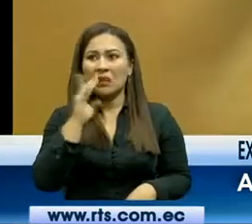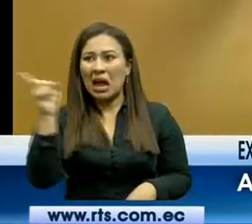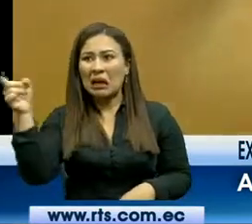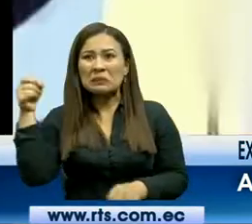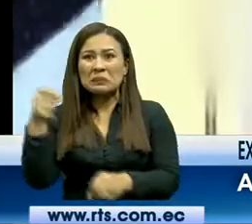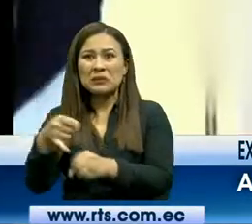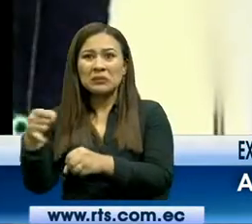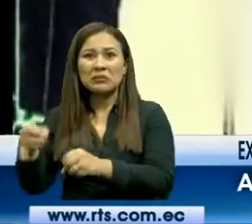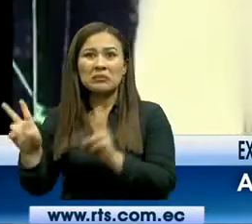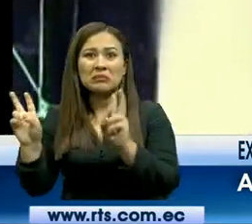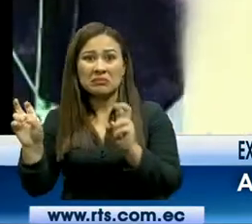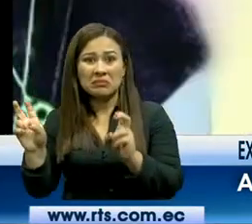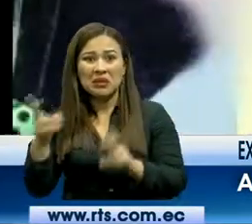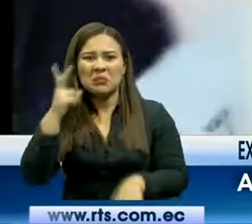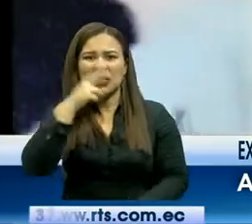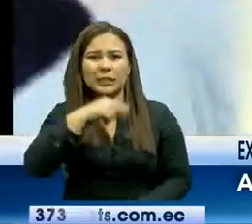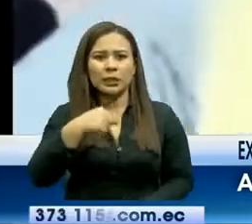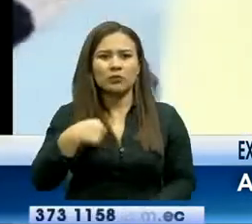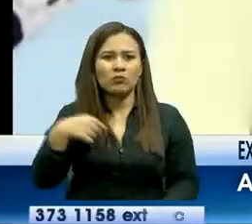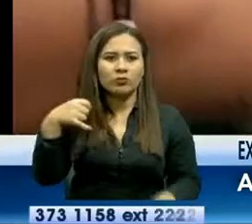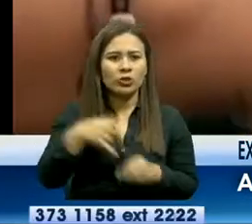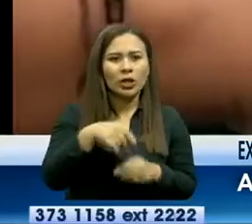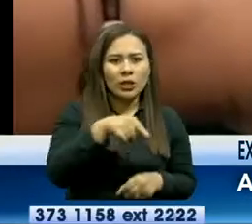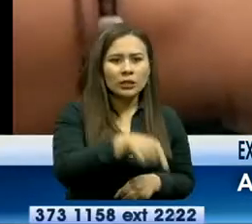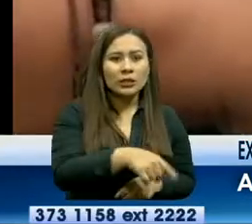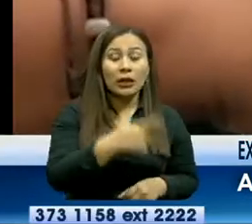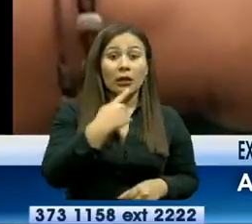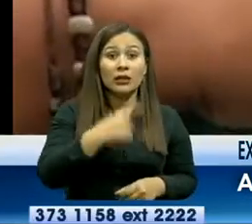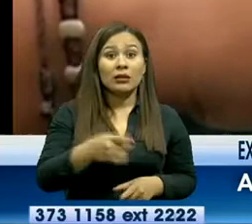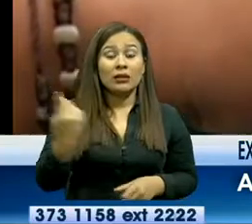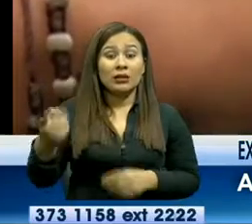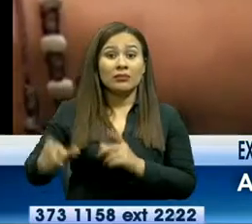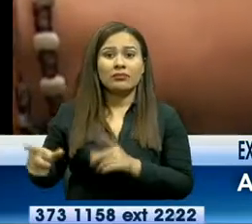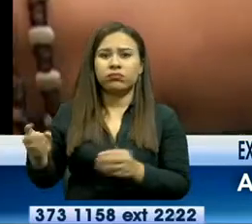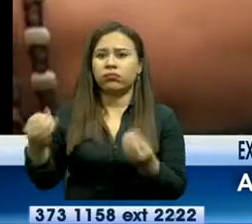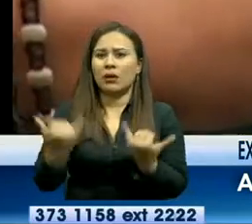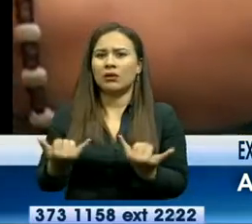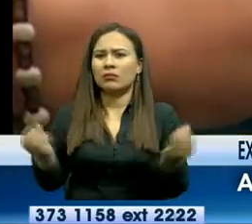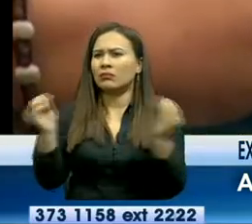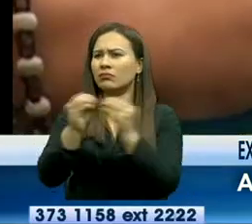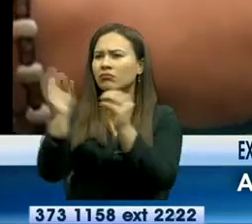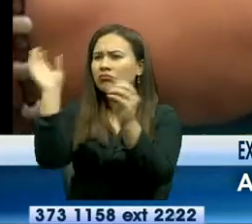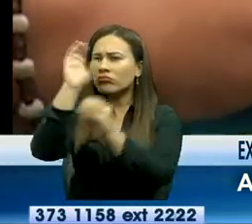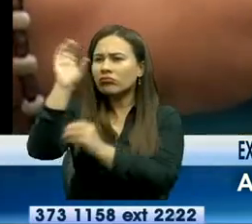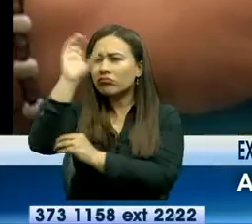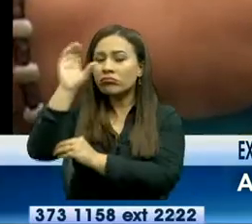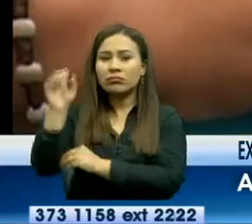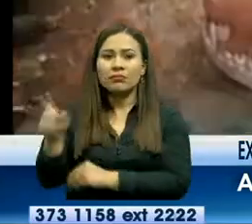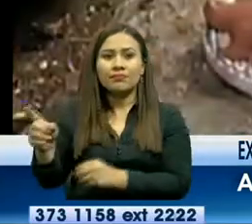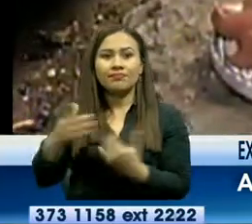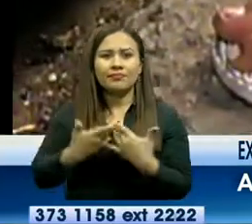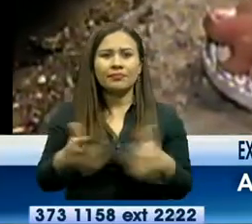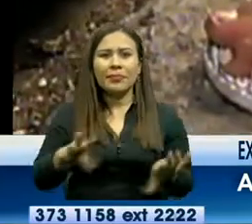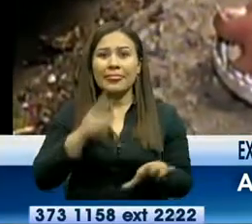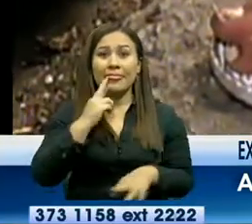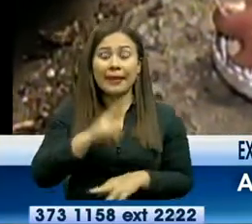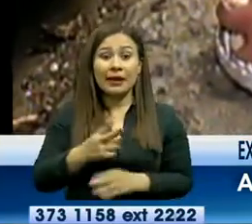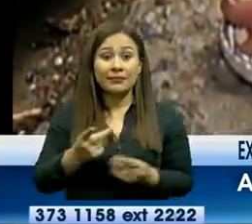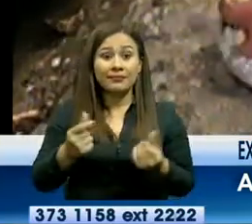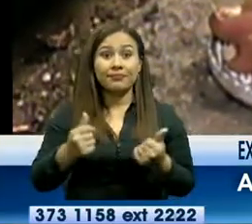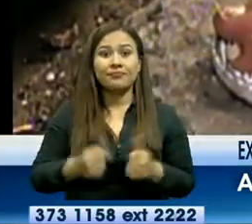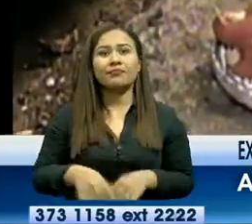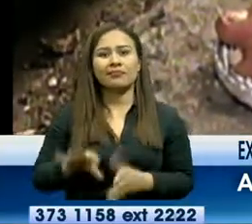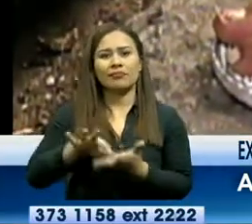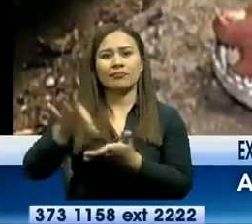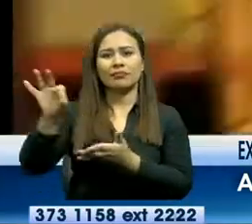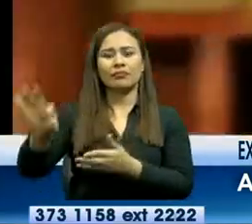violadas. Solicitaron por 3 ocasiones su inclusión en la lista de los más buscados y al no tener una contestación inmediata, lo dejaron